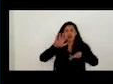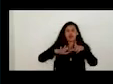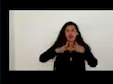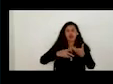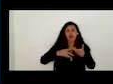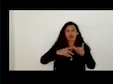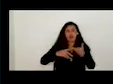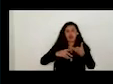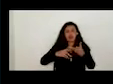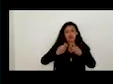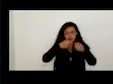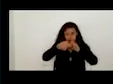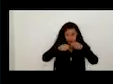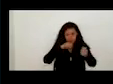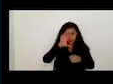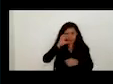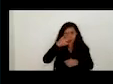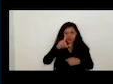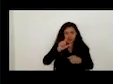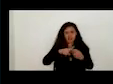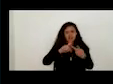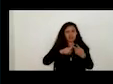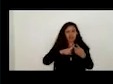chilaquiles, té. El té